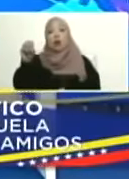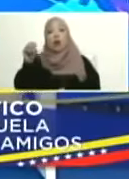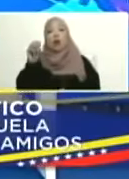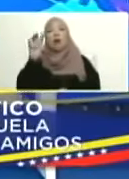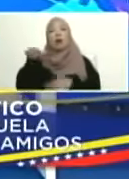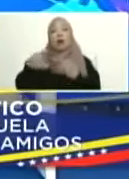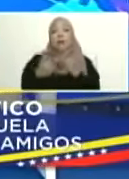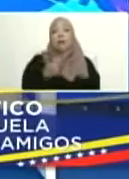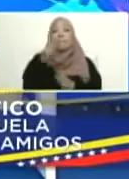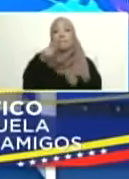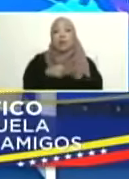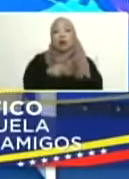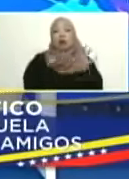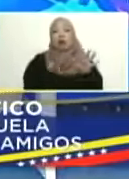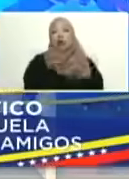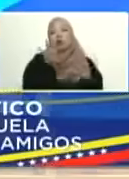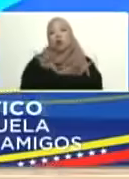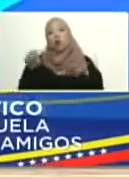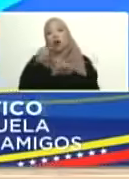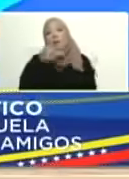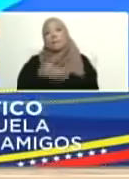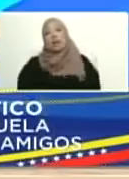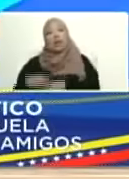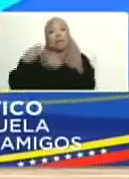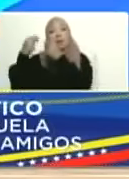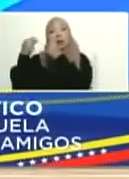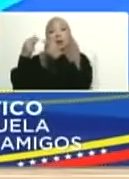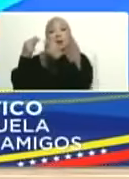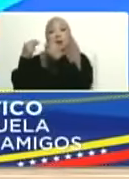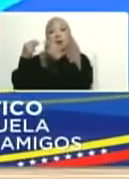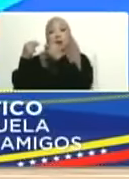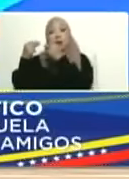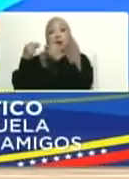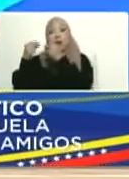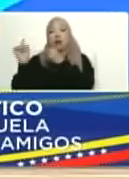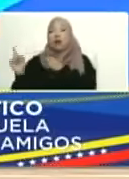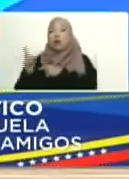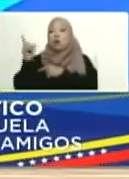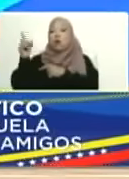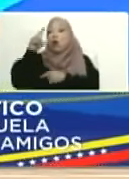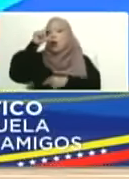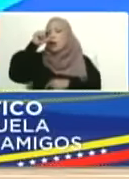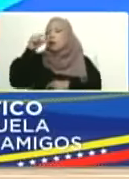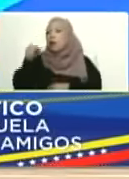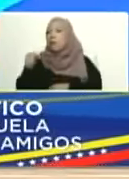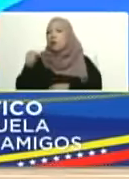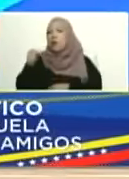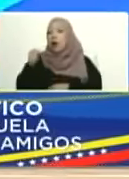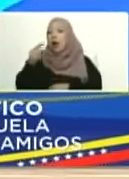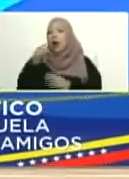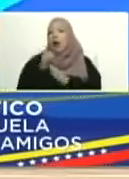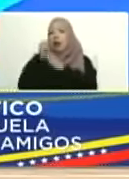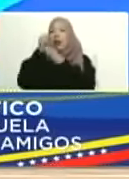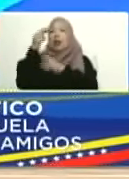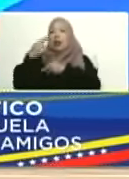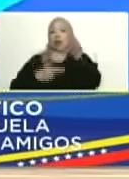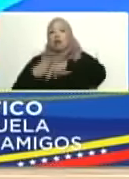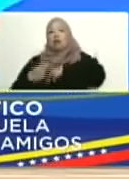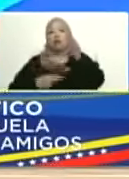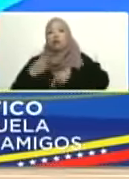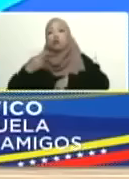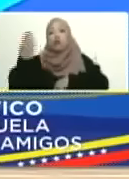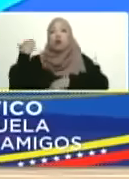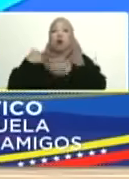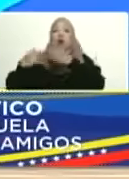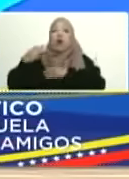1840-1890, la única esperanza que tuvo el pueblo fue el gran Ezequiel Zamora y el gran proyecto bolivariano que él